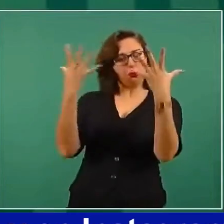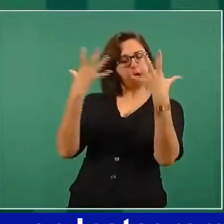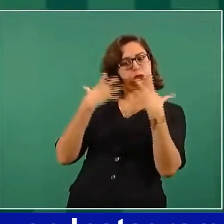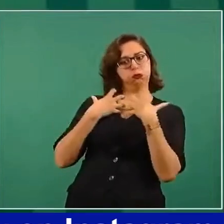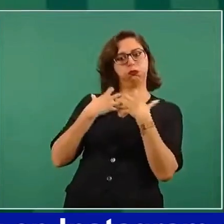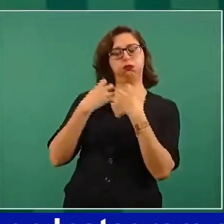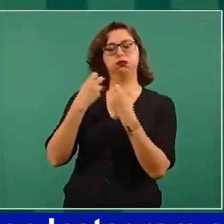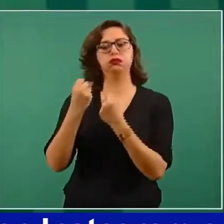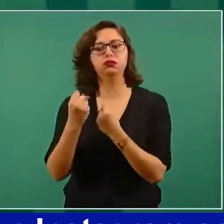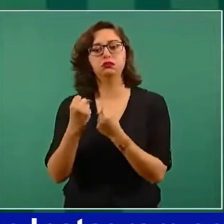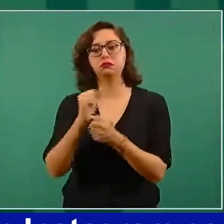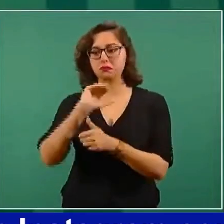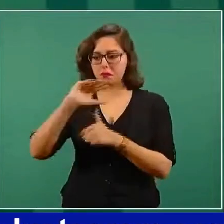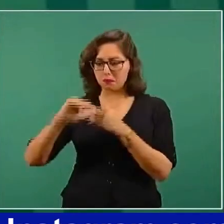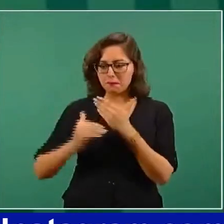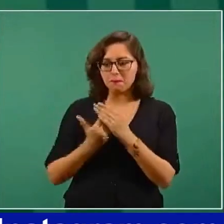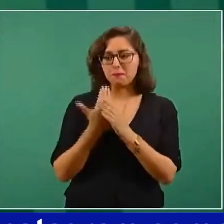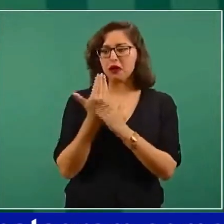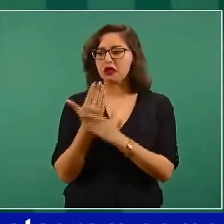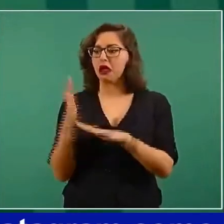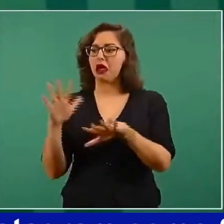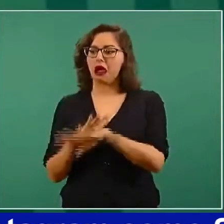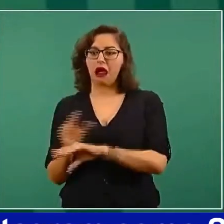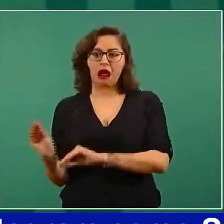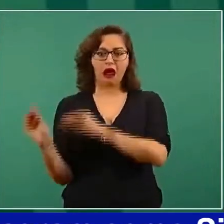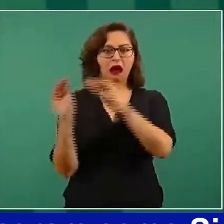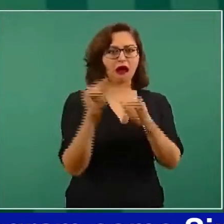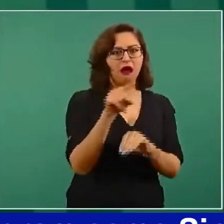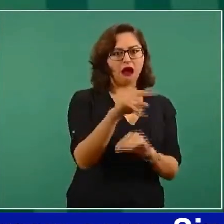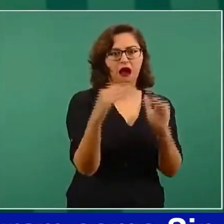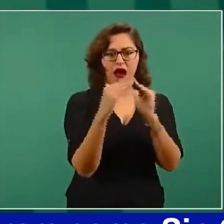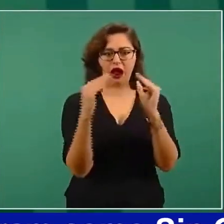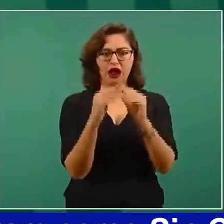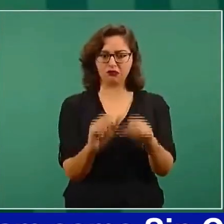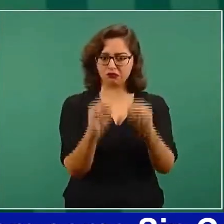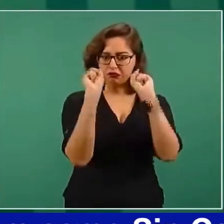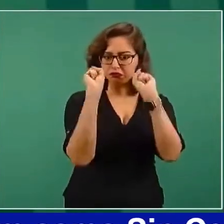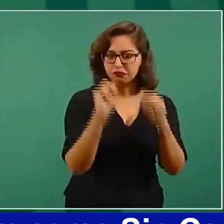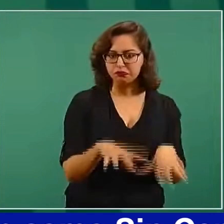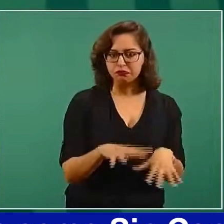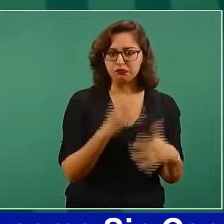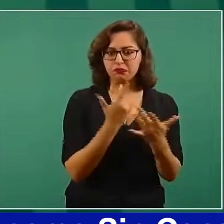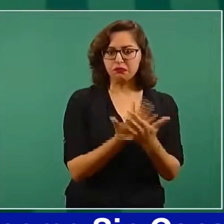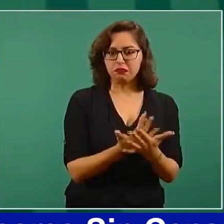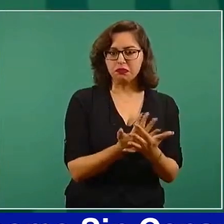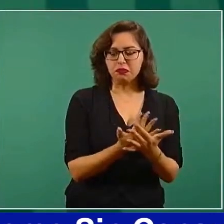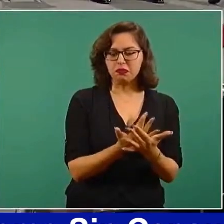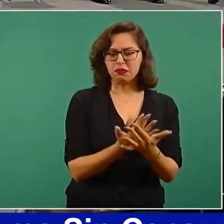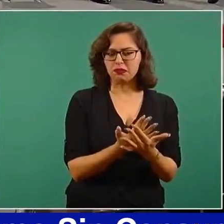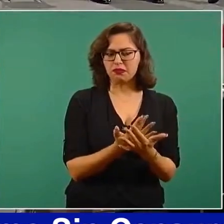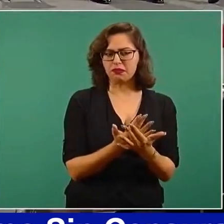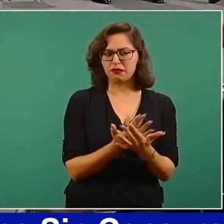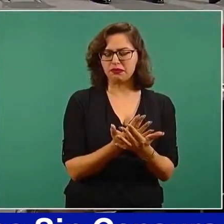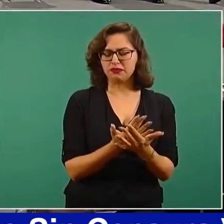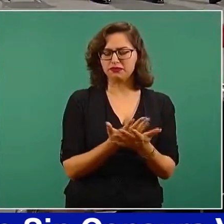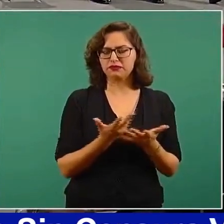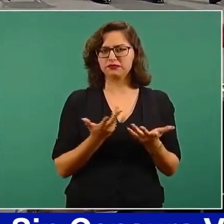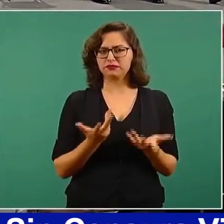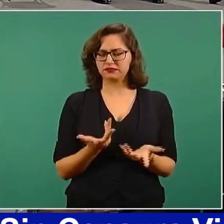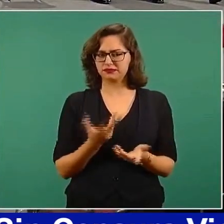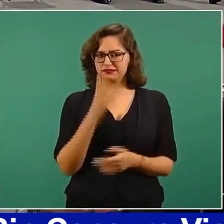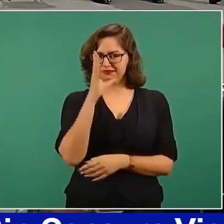hasta que los volvieron nuevamente a trasladar al montaje y fueron detenidos en la carretera